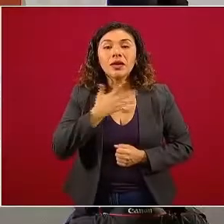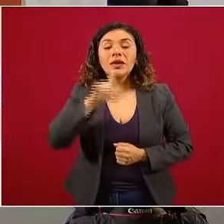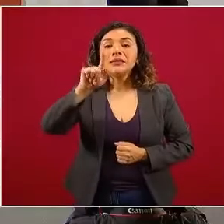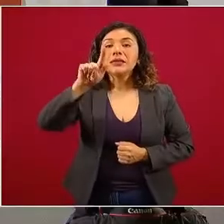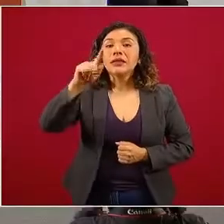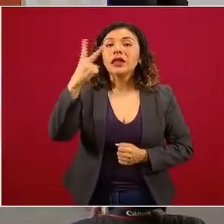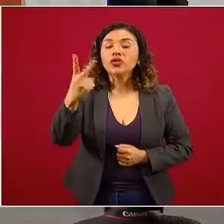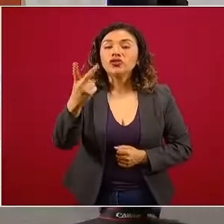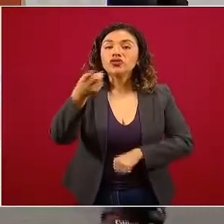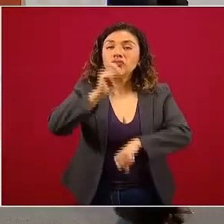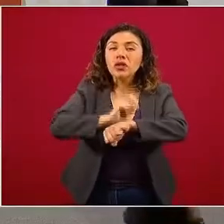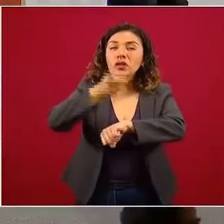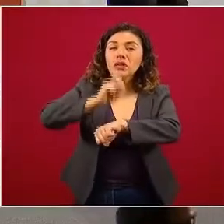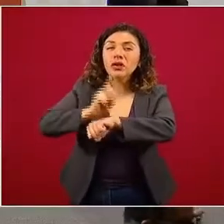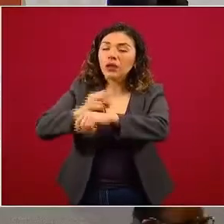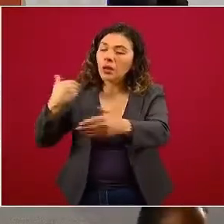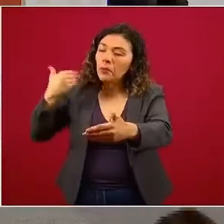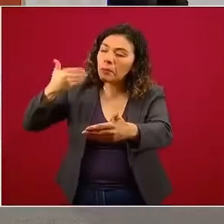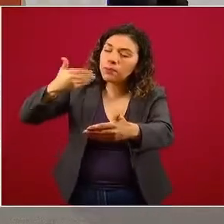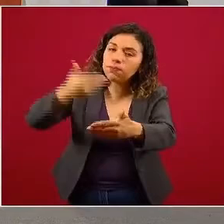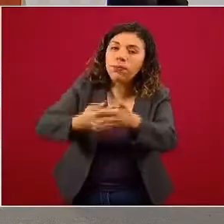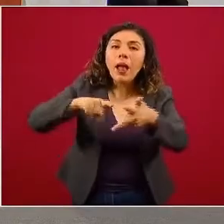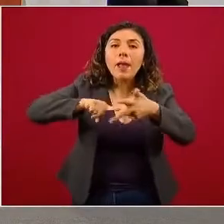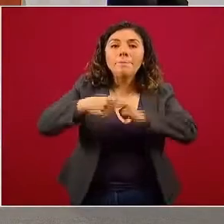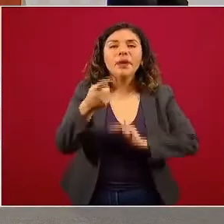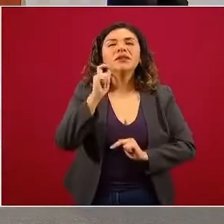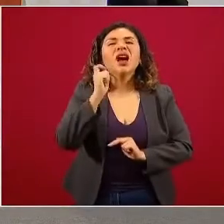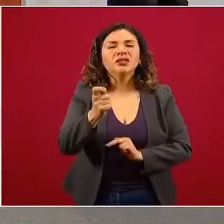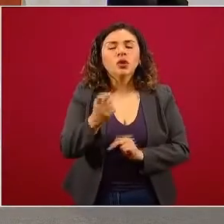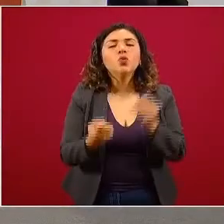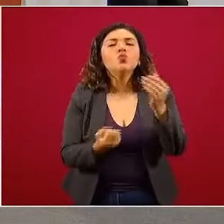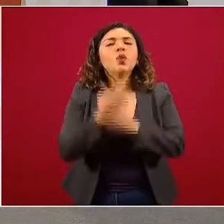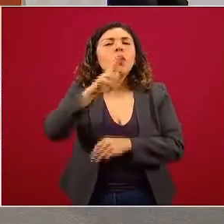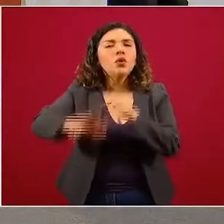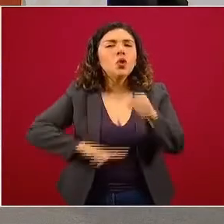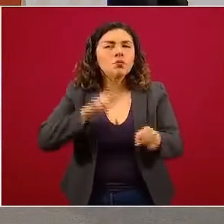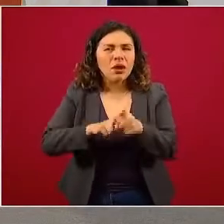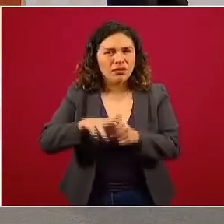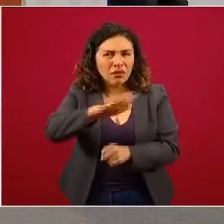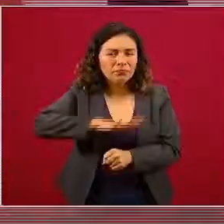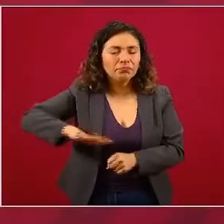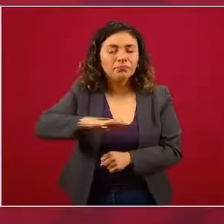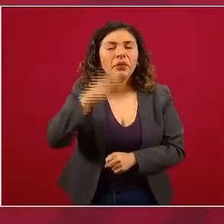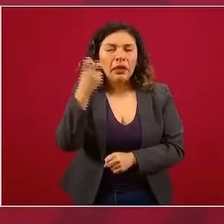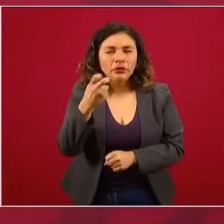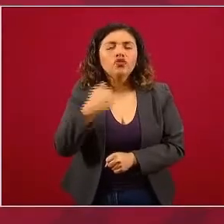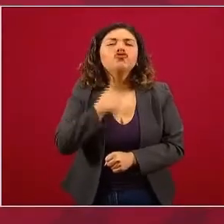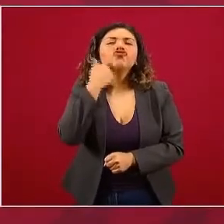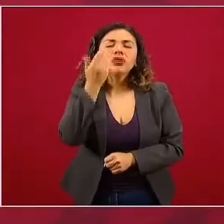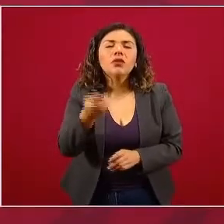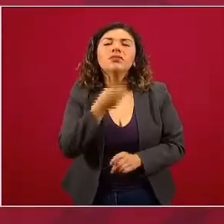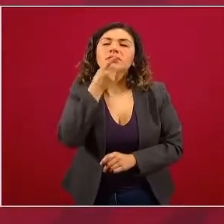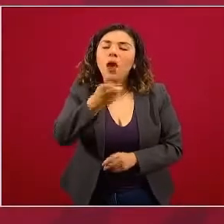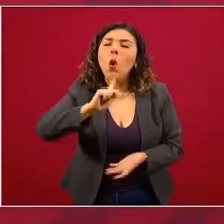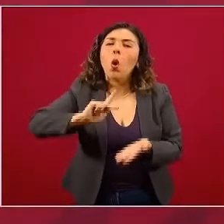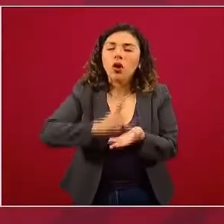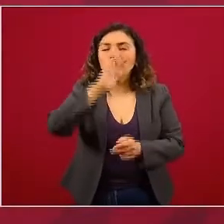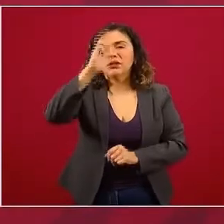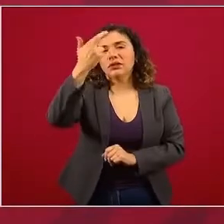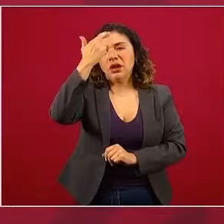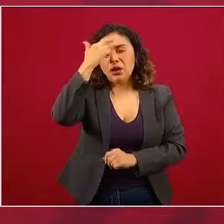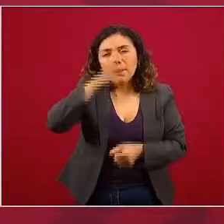72 días transcurridos desde que empezó este proceso de nueva normalidad. Aquí quisiéramos hacer un